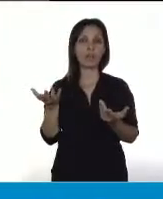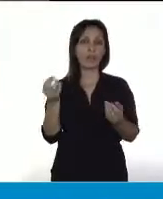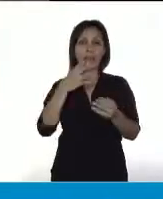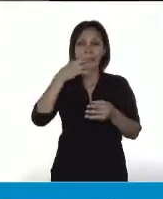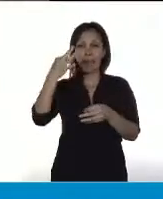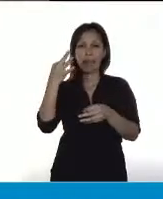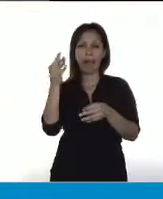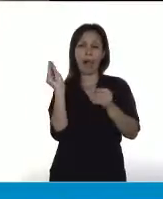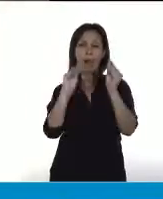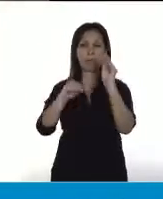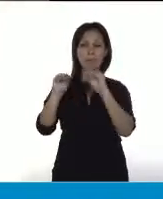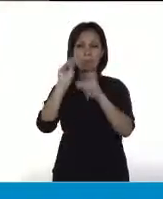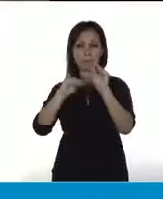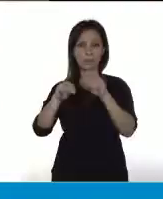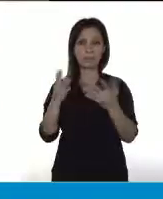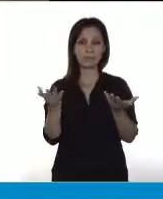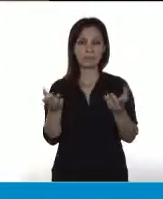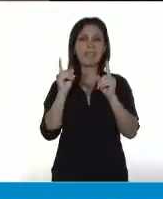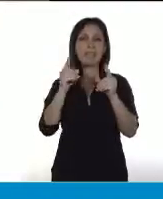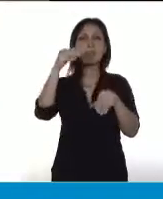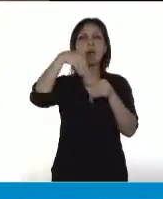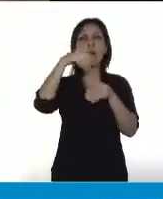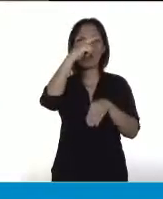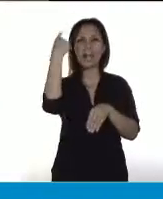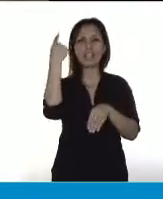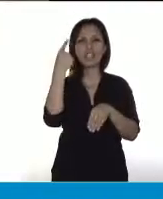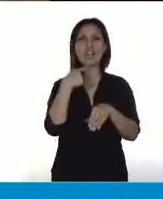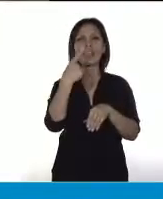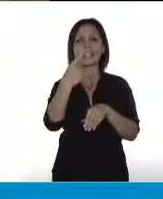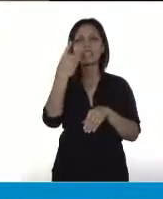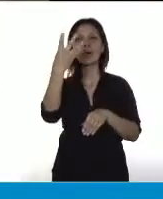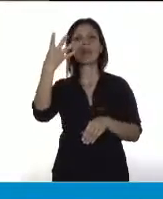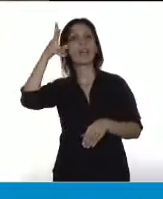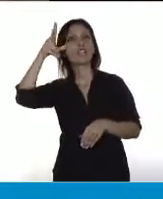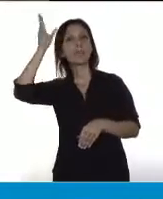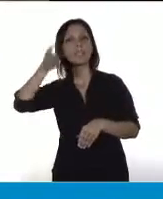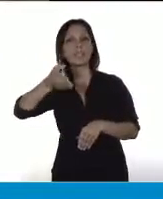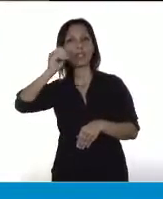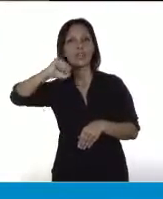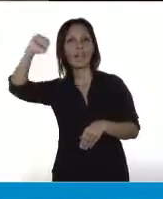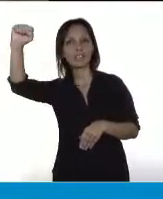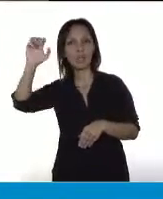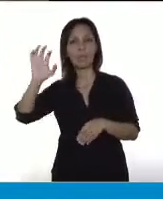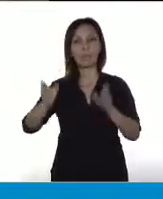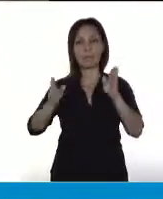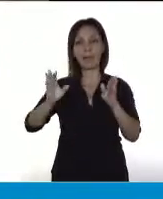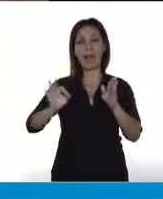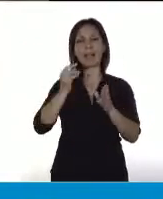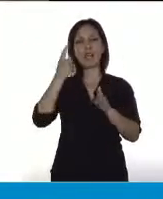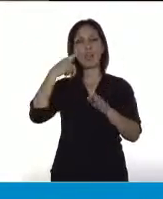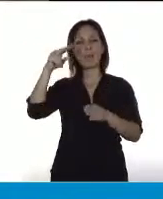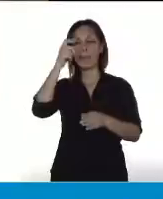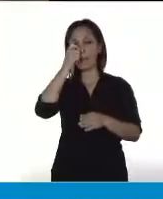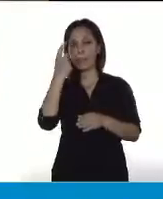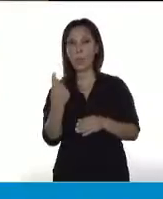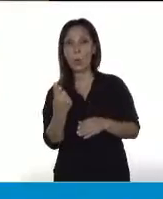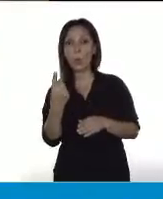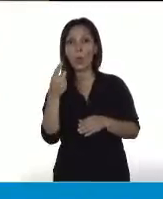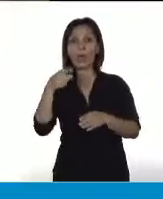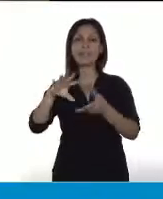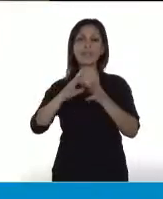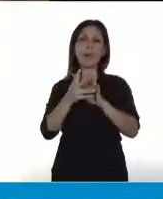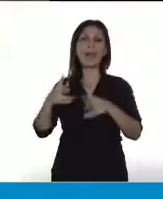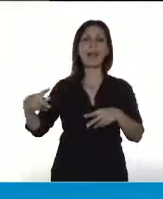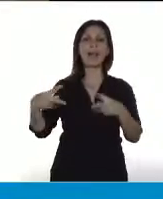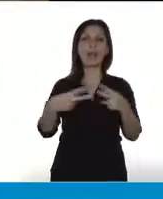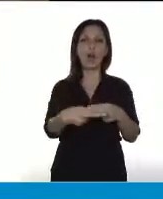está clarísimo. El propio Banco Nación habla de una inflación del 48% para el año 2021. Es un recorte de gastos